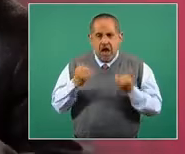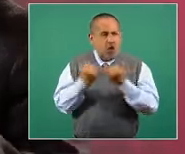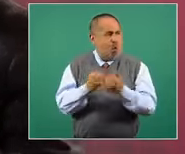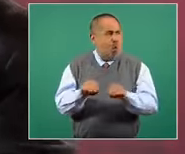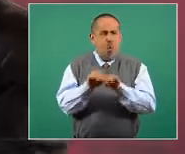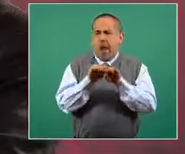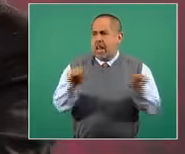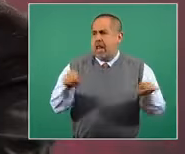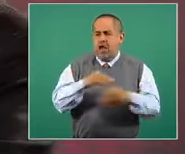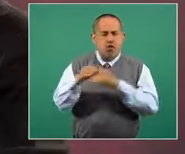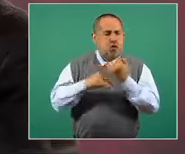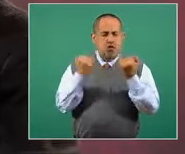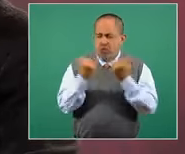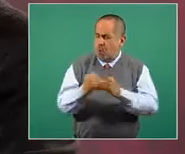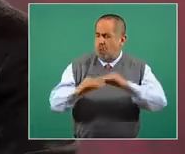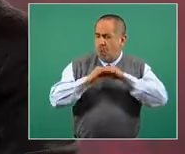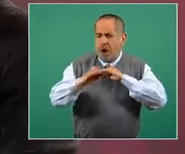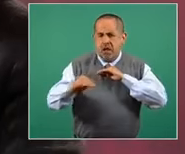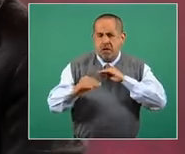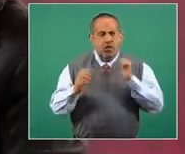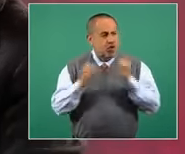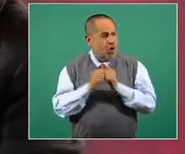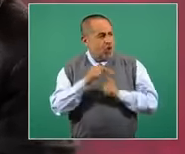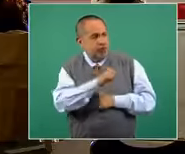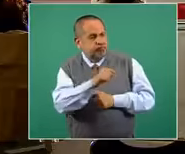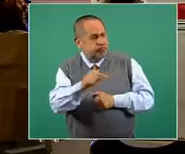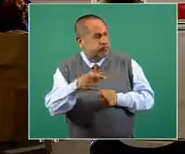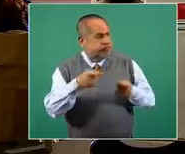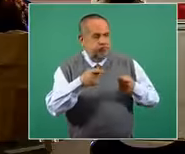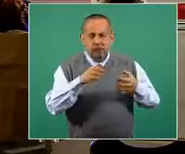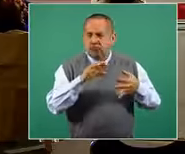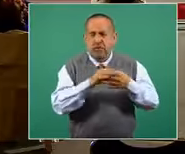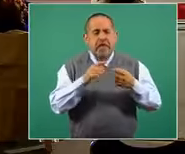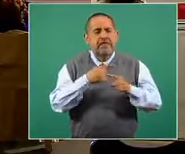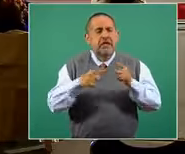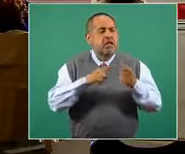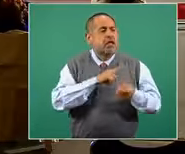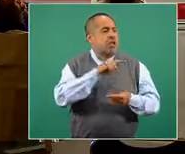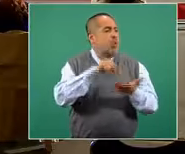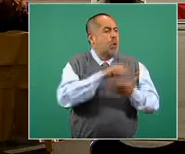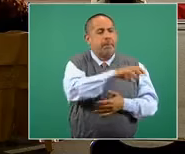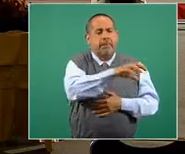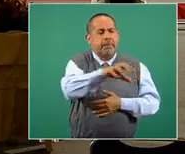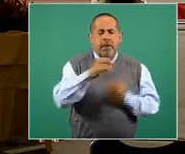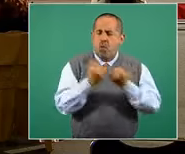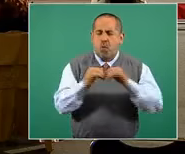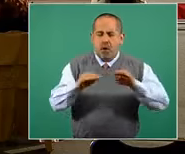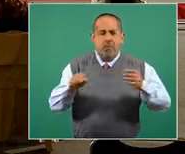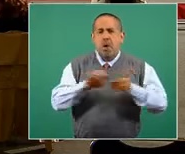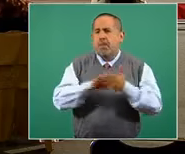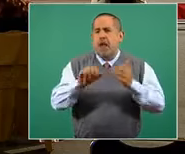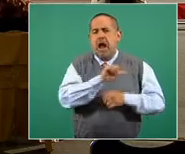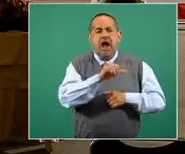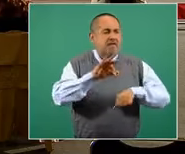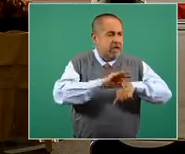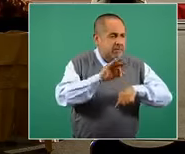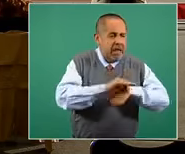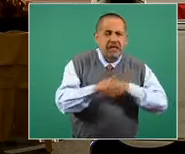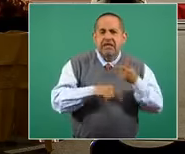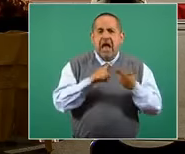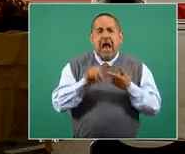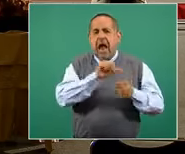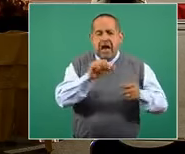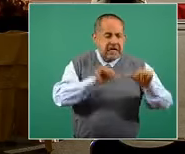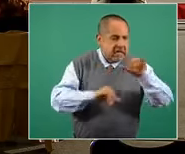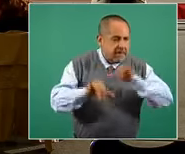parejo a todos los agentes regulados, de todos los sectores que son regulados: la industria farmacéutica, la industria